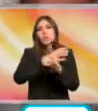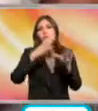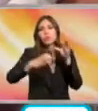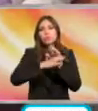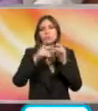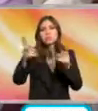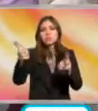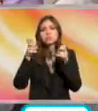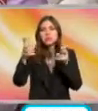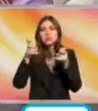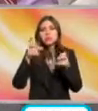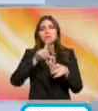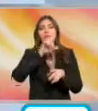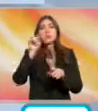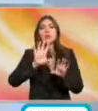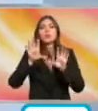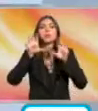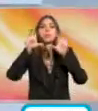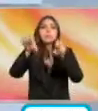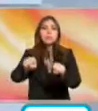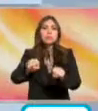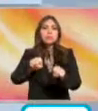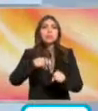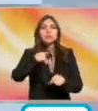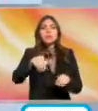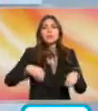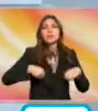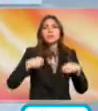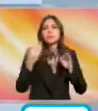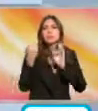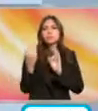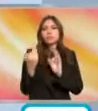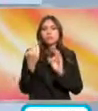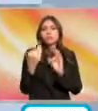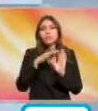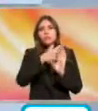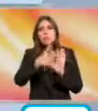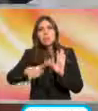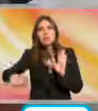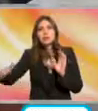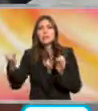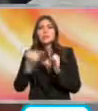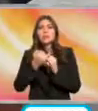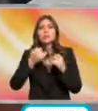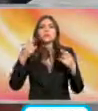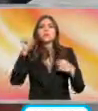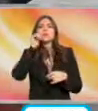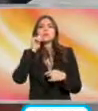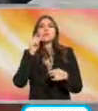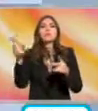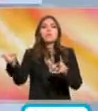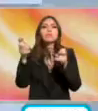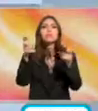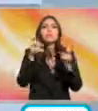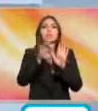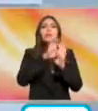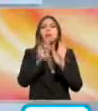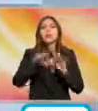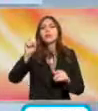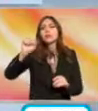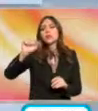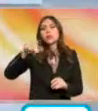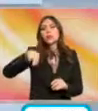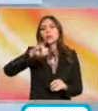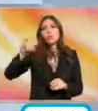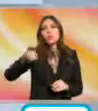pues los asaltaban, los detenían, y estos vivían cerca de la costa, y muchas veces también asaltaban localidades costeras. Si han ido a San Juan de Ulúa, por